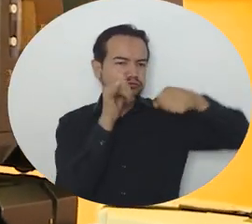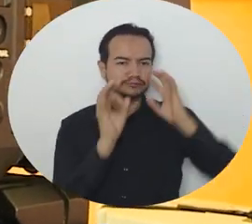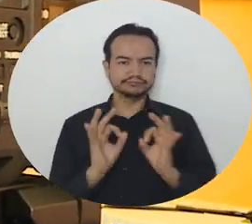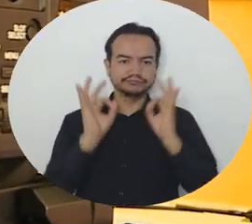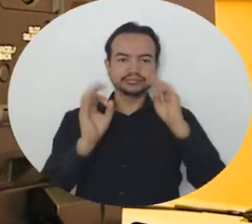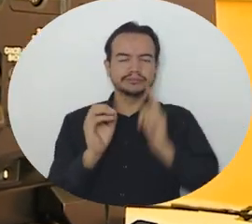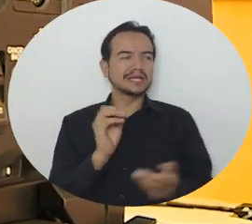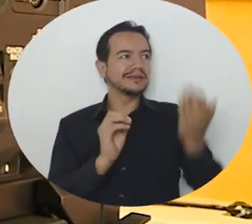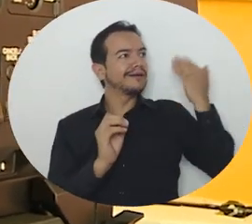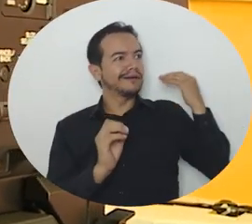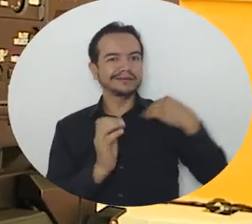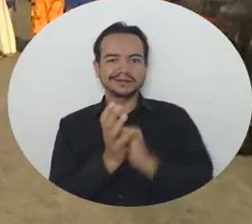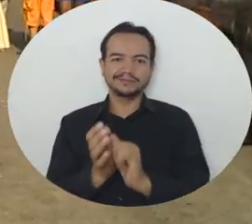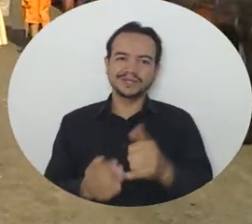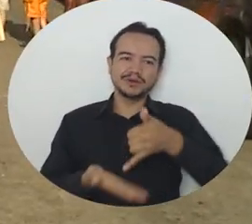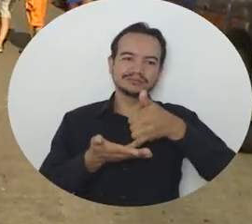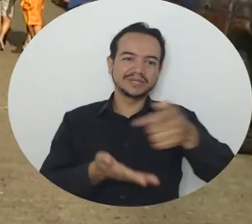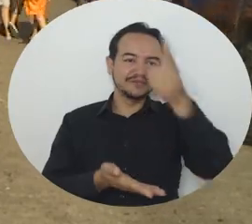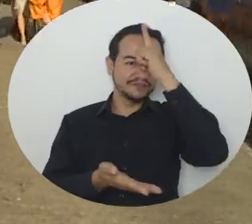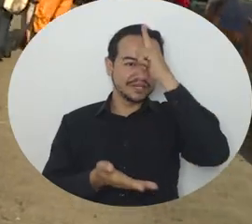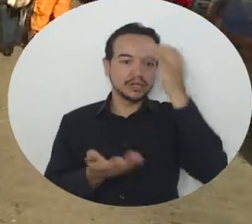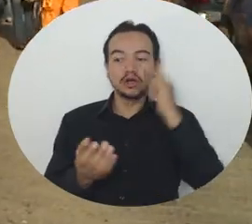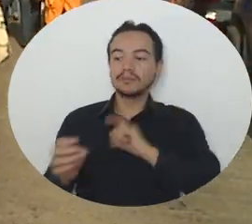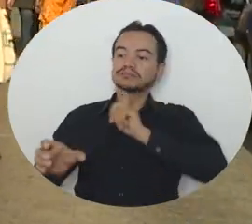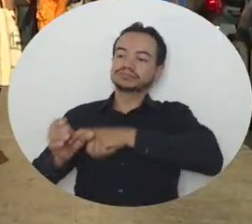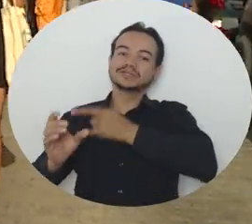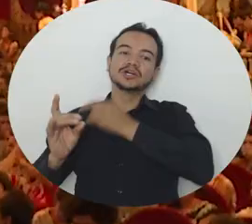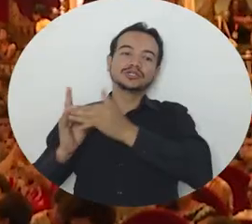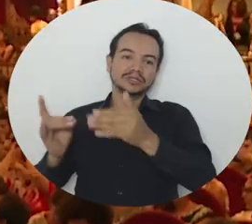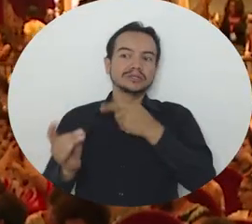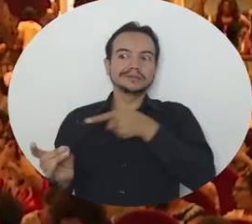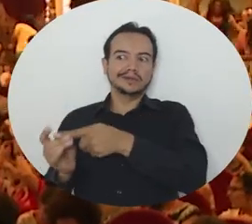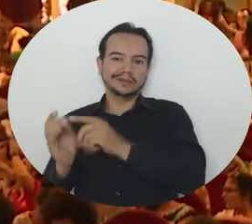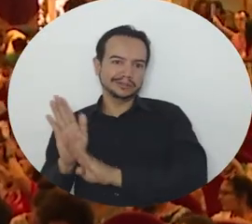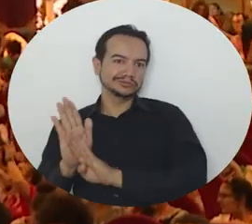calidad en ediciones anteriores del FITSI, haciendo parte de la alma mater, que